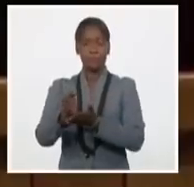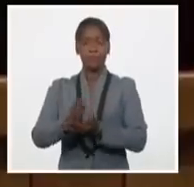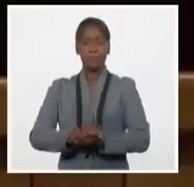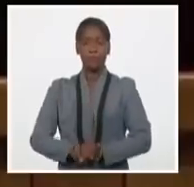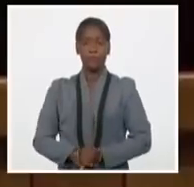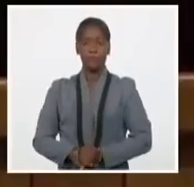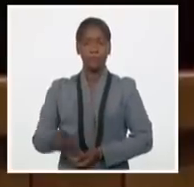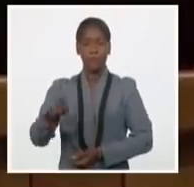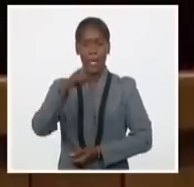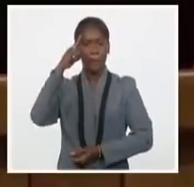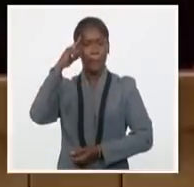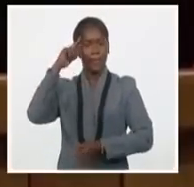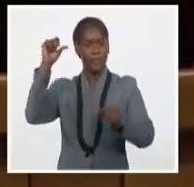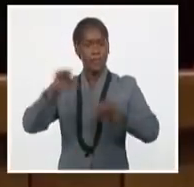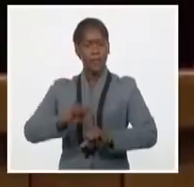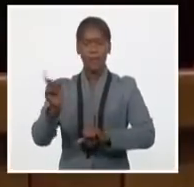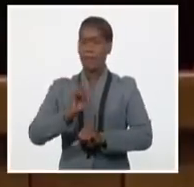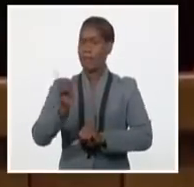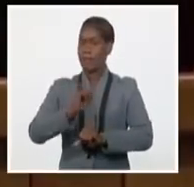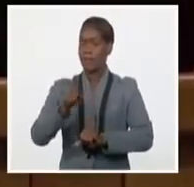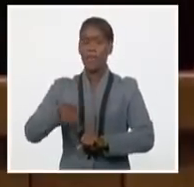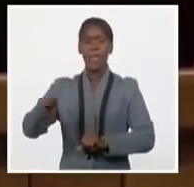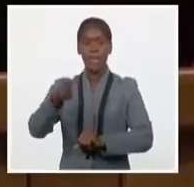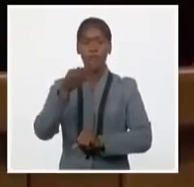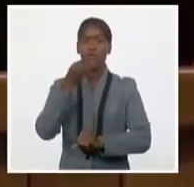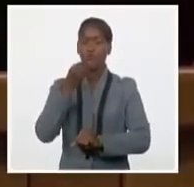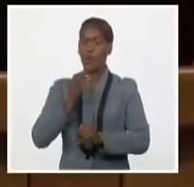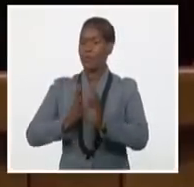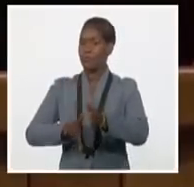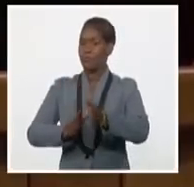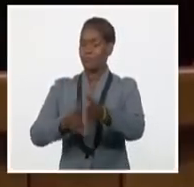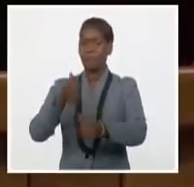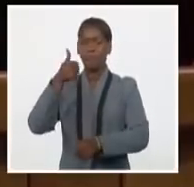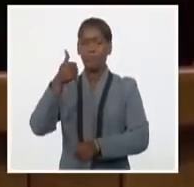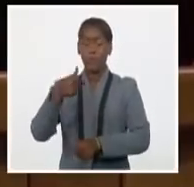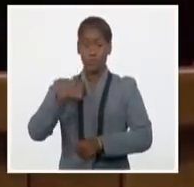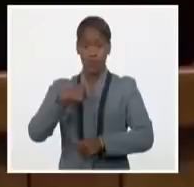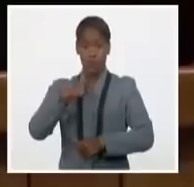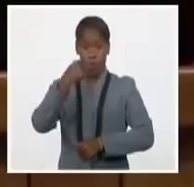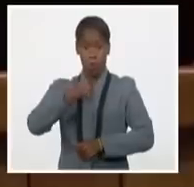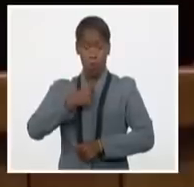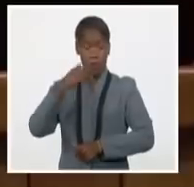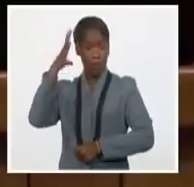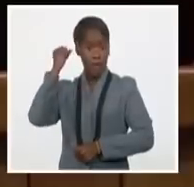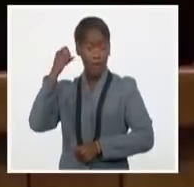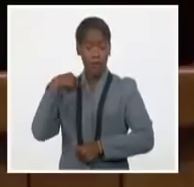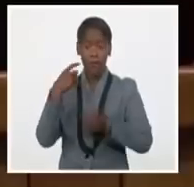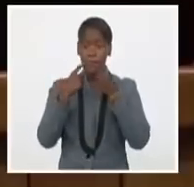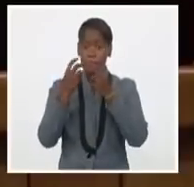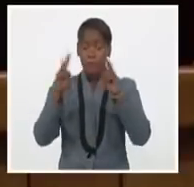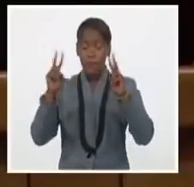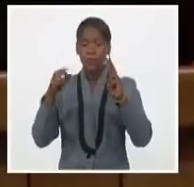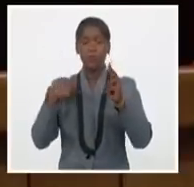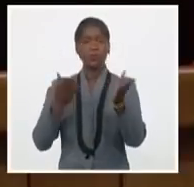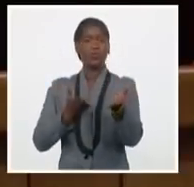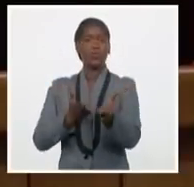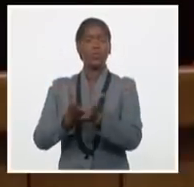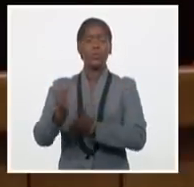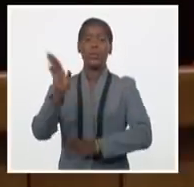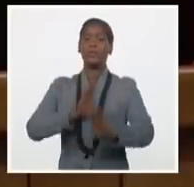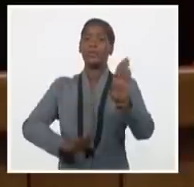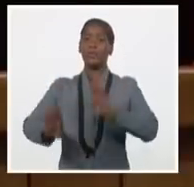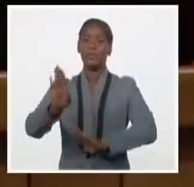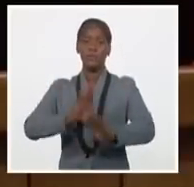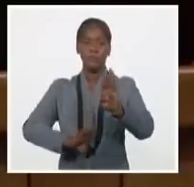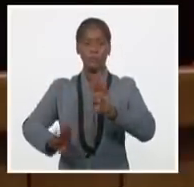dude, que mientras viva estaré listo con el pie en el estribo para